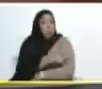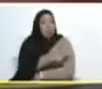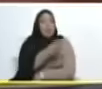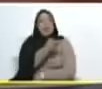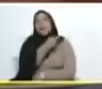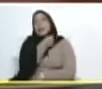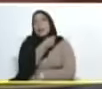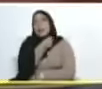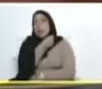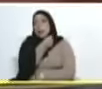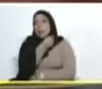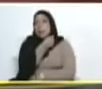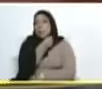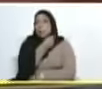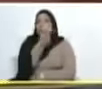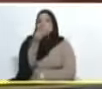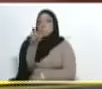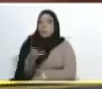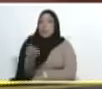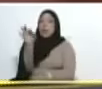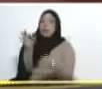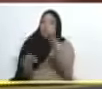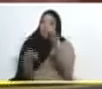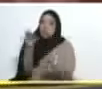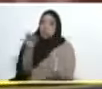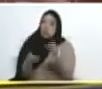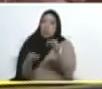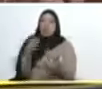General de la República, el Tribunal